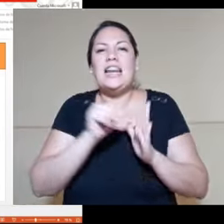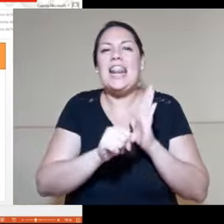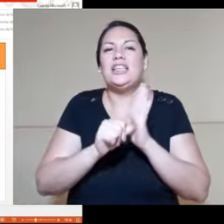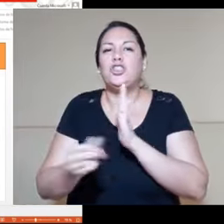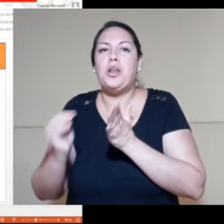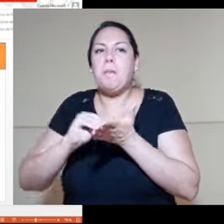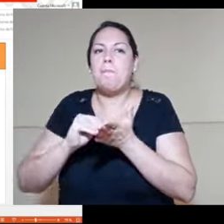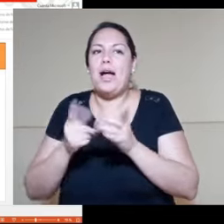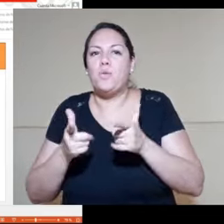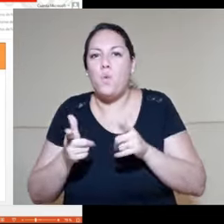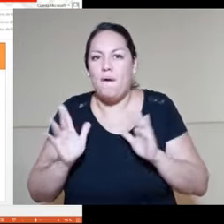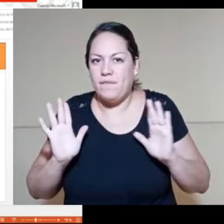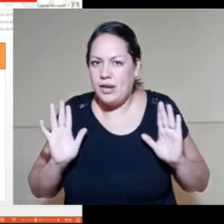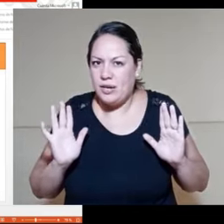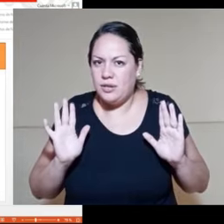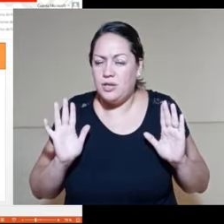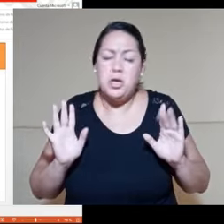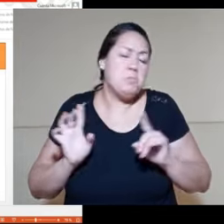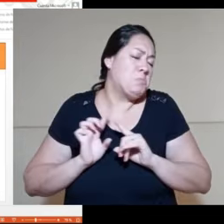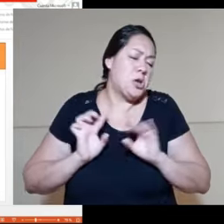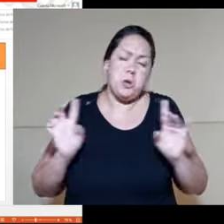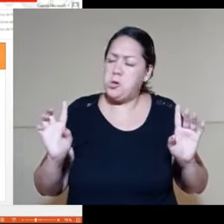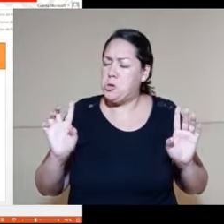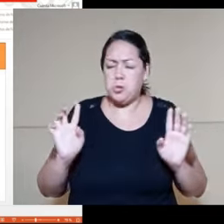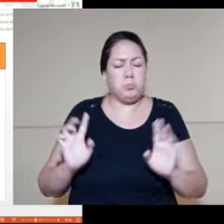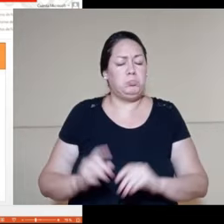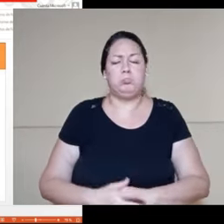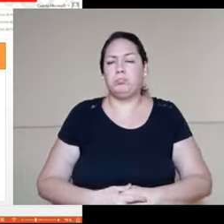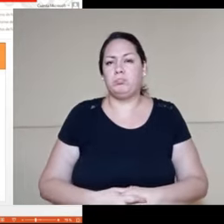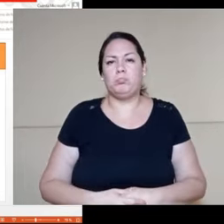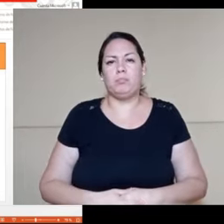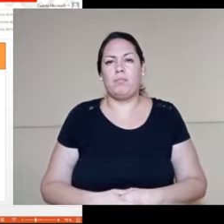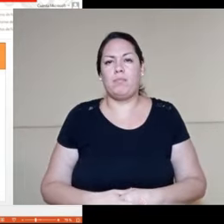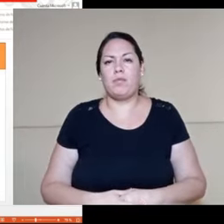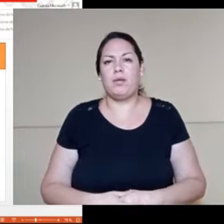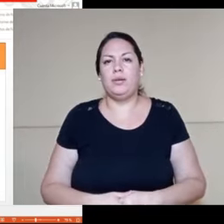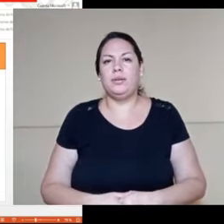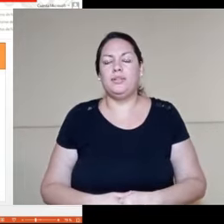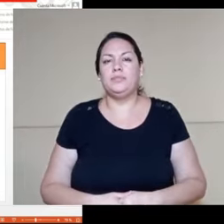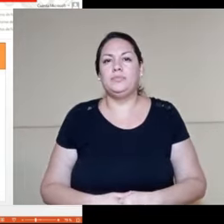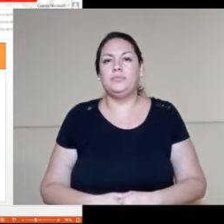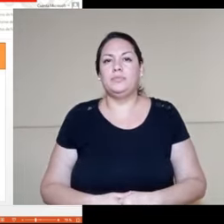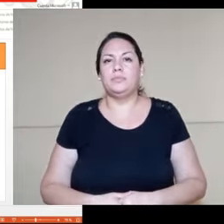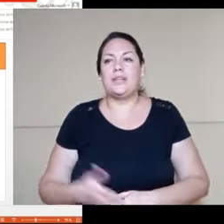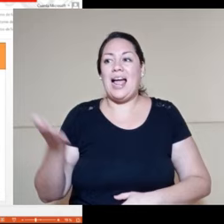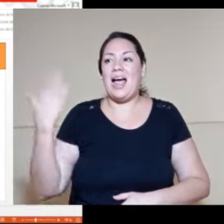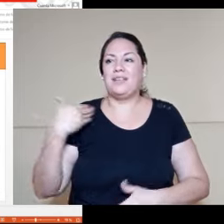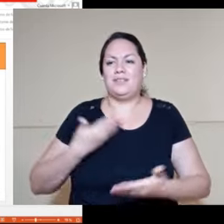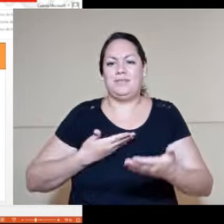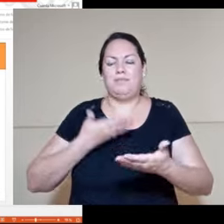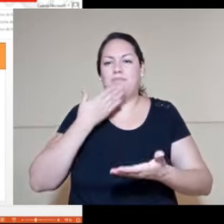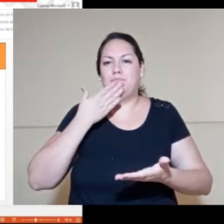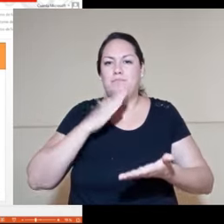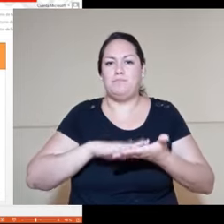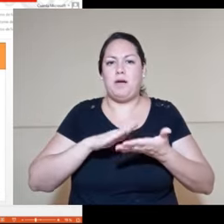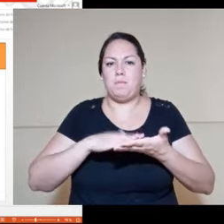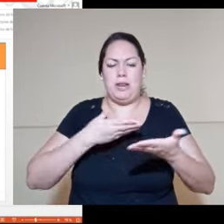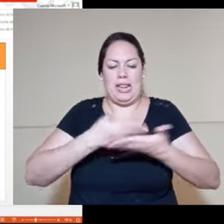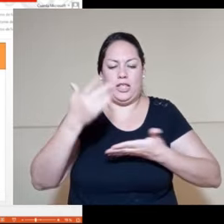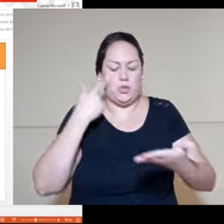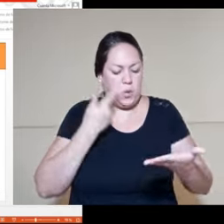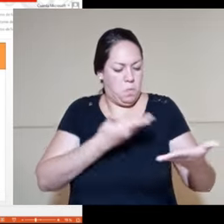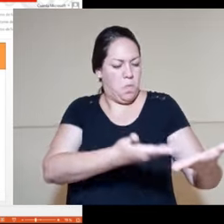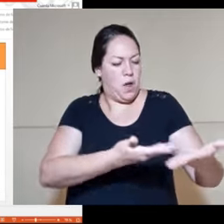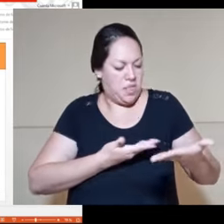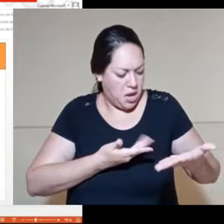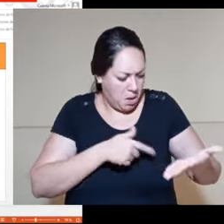había hecho algo, o sea, por la misma falta de oxígeno, si no se había hecho algún daño cerebral. Por eso es que tampoco cuando nos